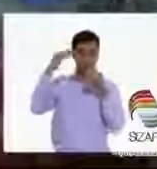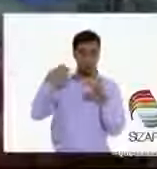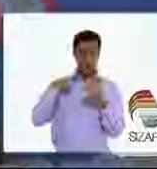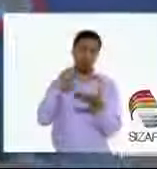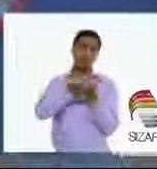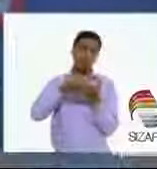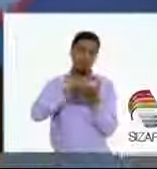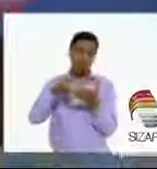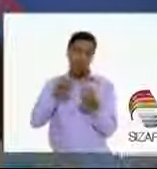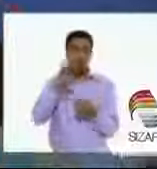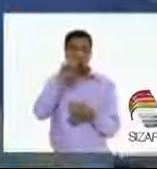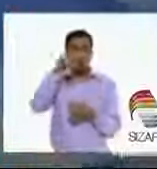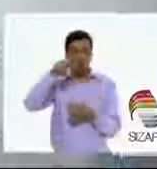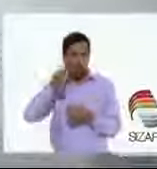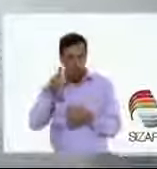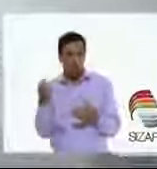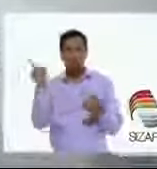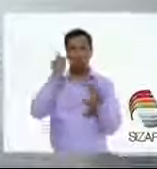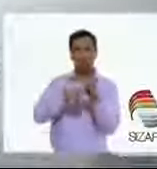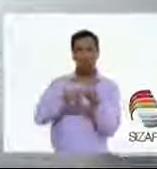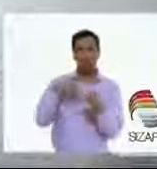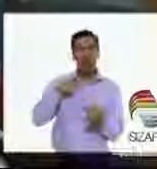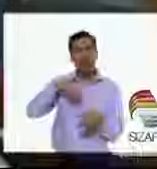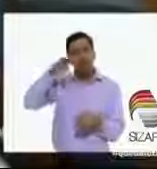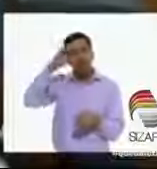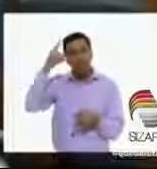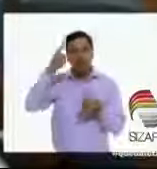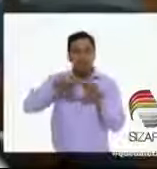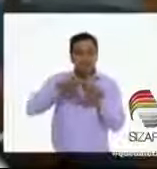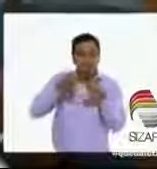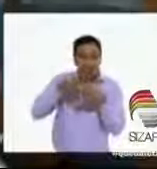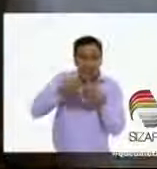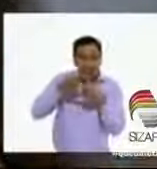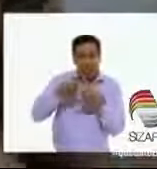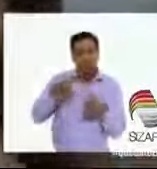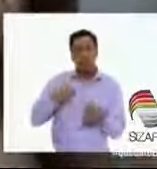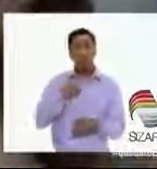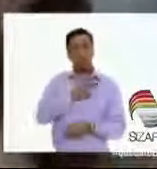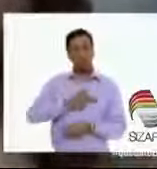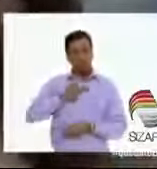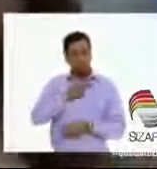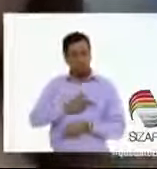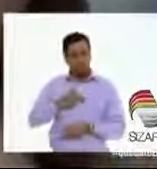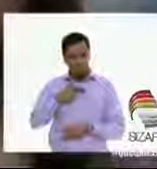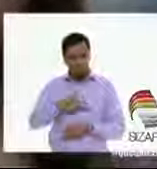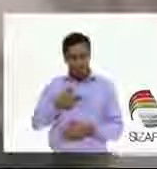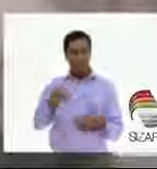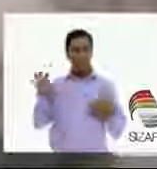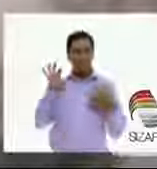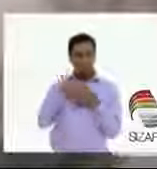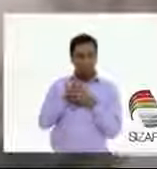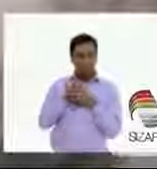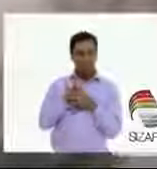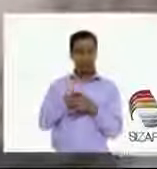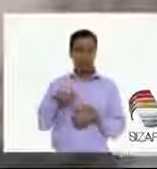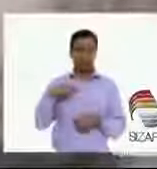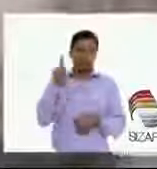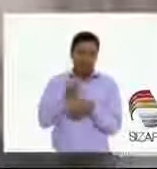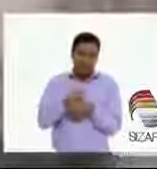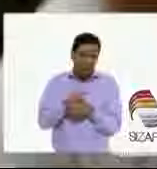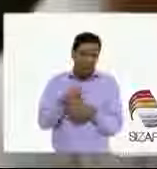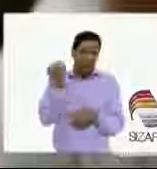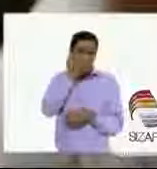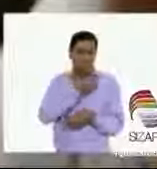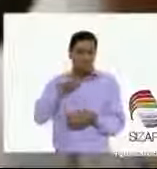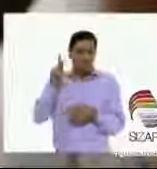de las Naciones Unidas. Y nunca me imaginé que las matemáticas serían parte de mi camino. Un día en la preparatoria,